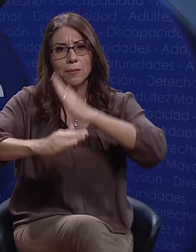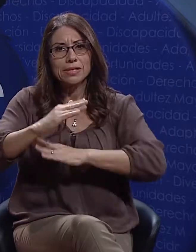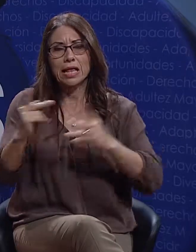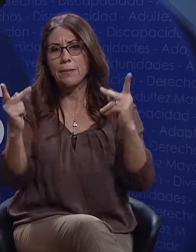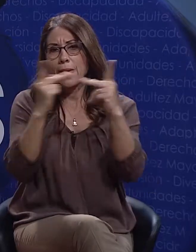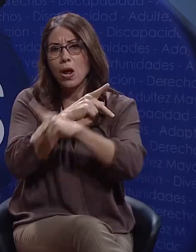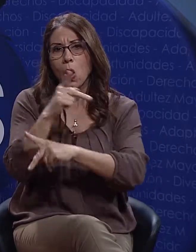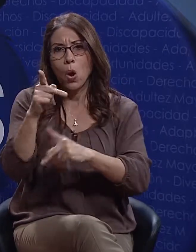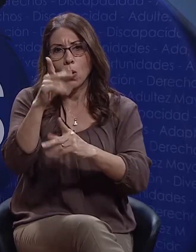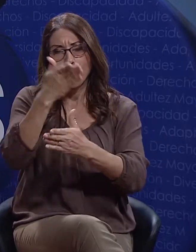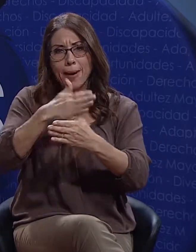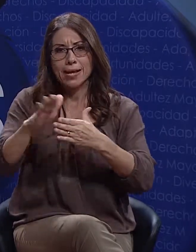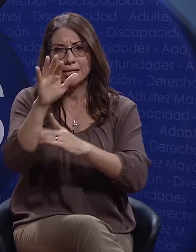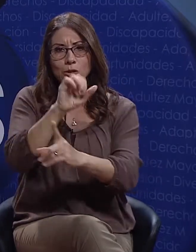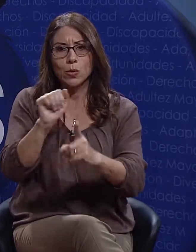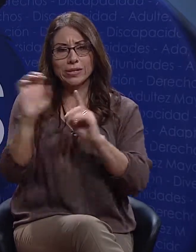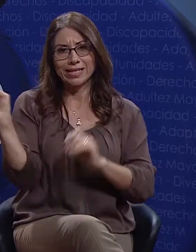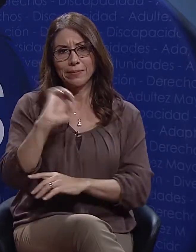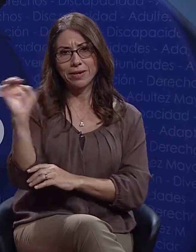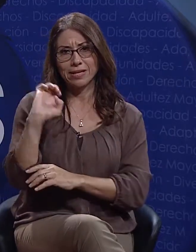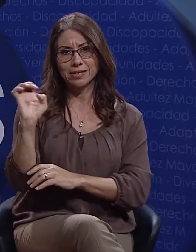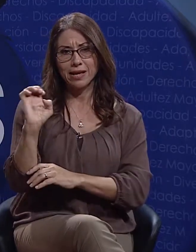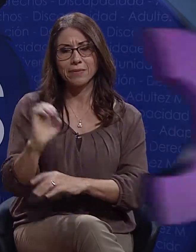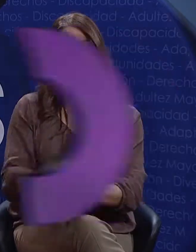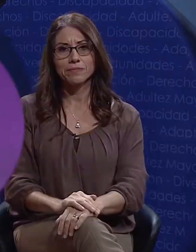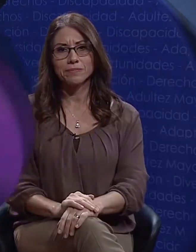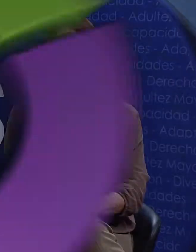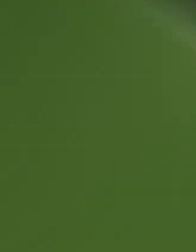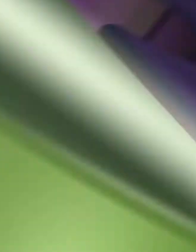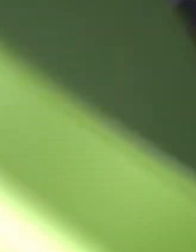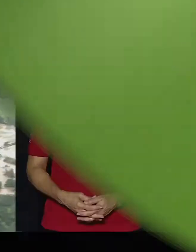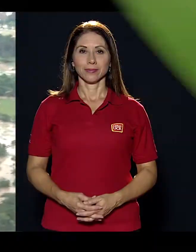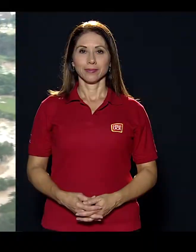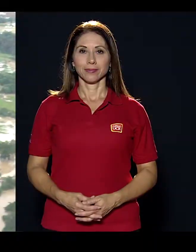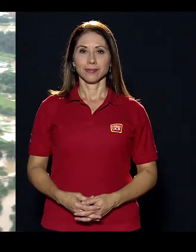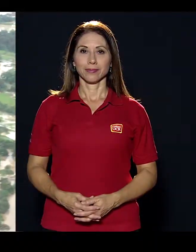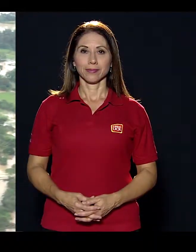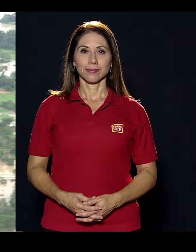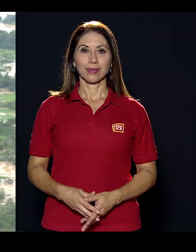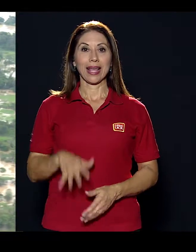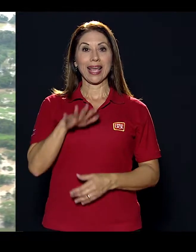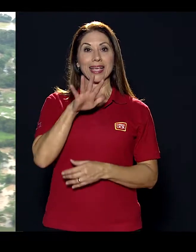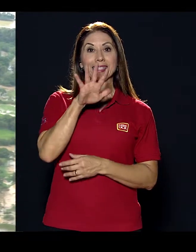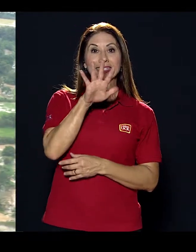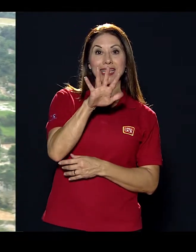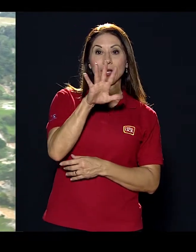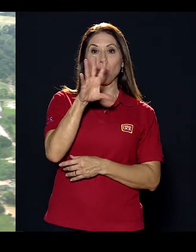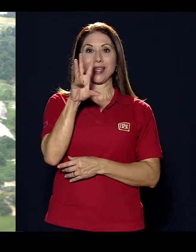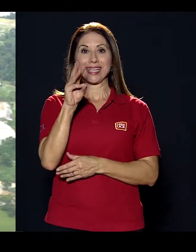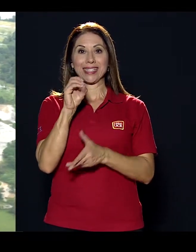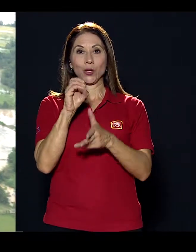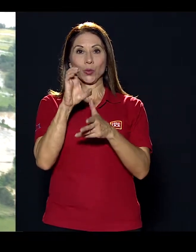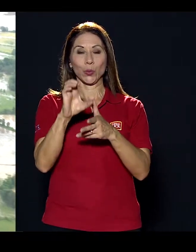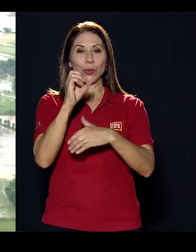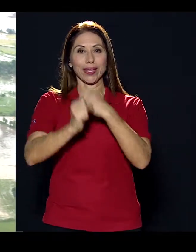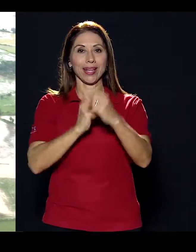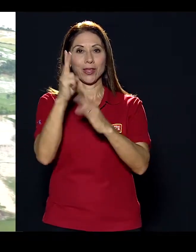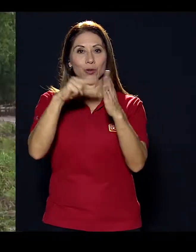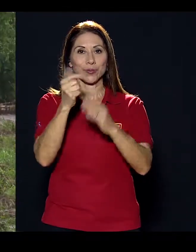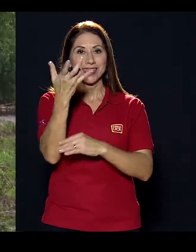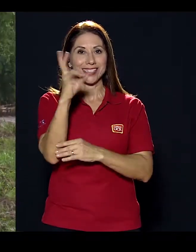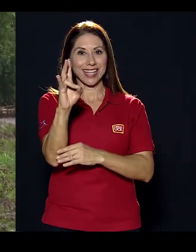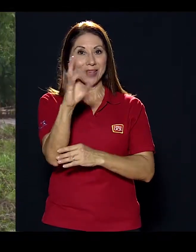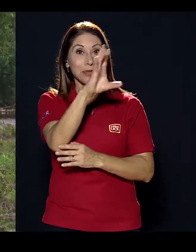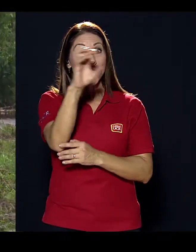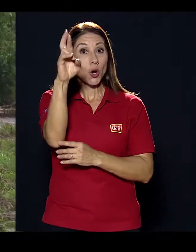llevan la peor parte en situaciones de emergencia. El 5 y 6 de octubre de